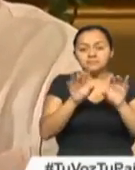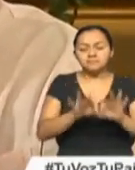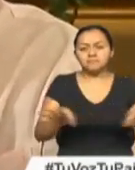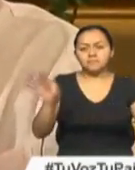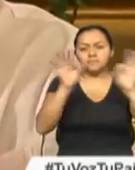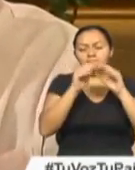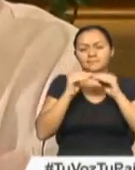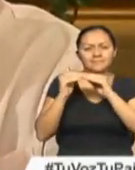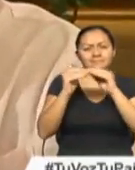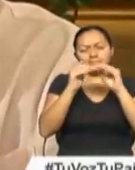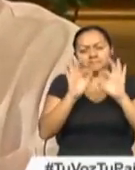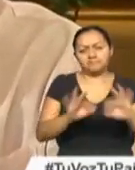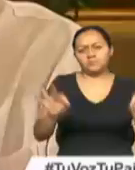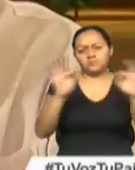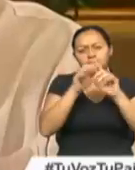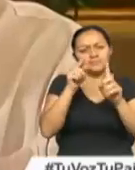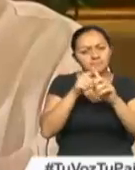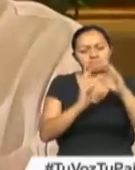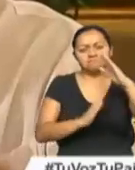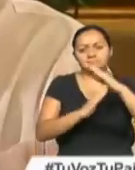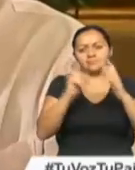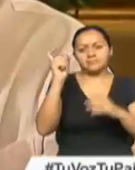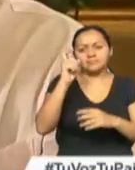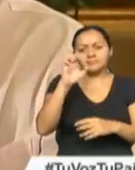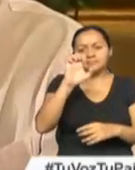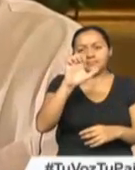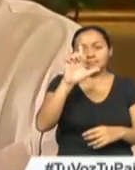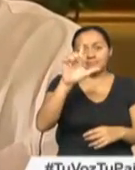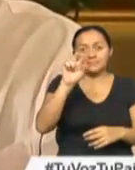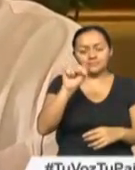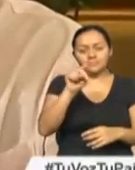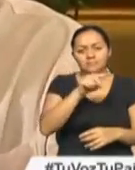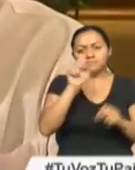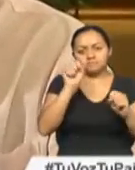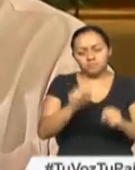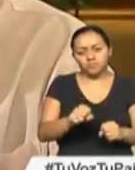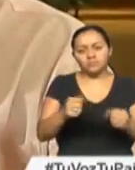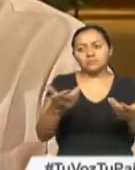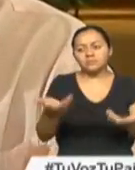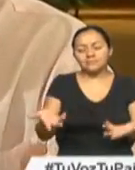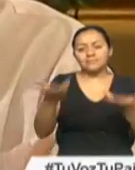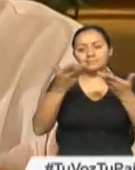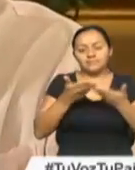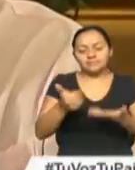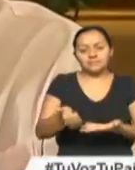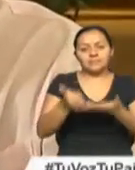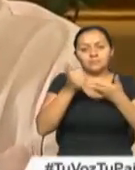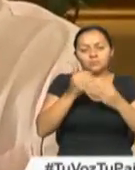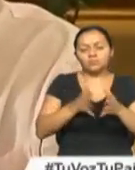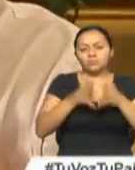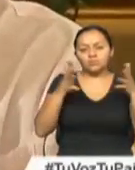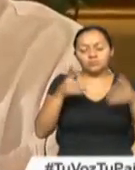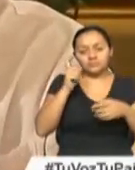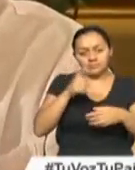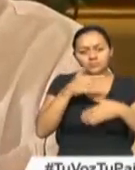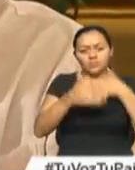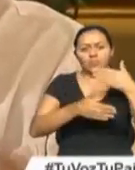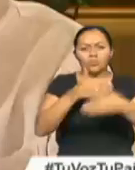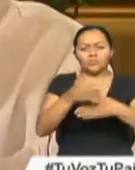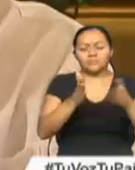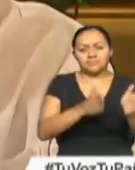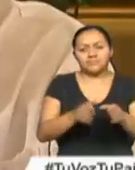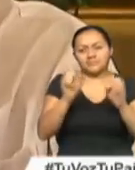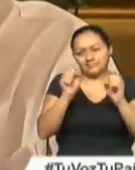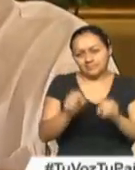igualmente importante tener paz con el ELN y ustedes también nos han venido apoyando en todo sentido,